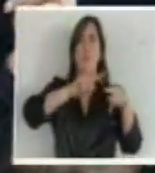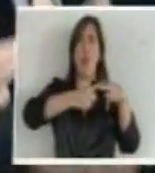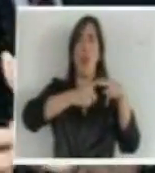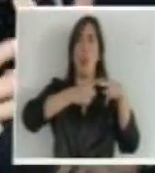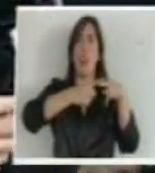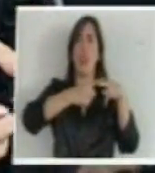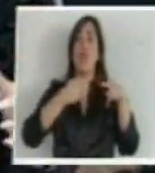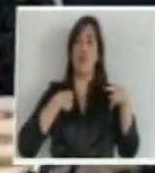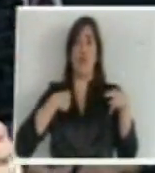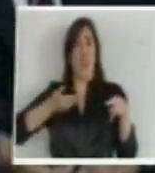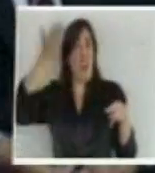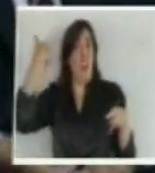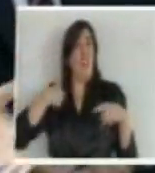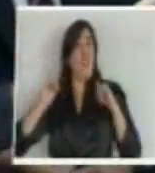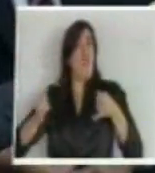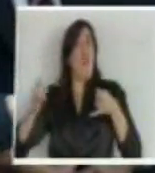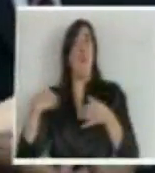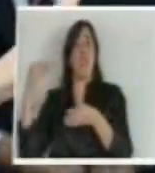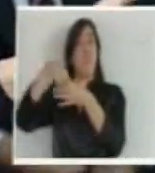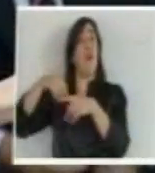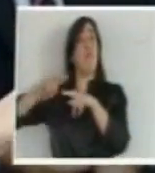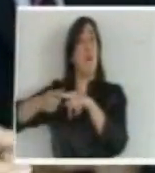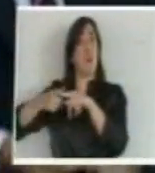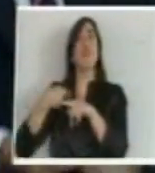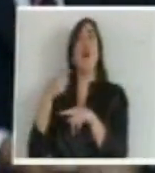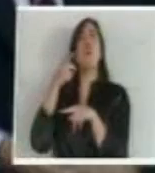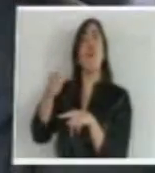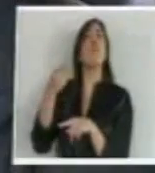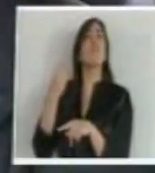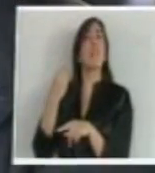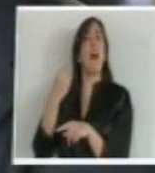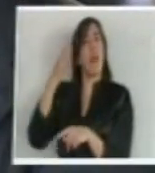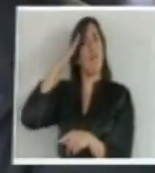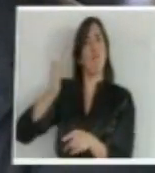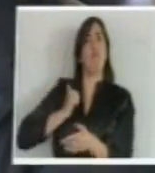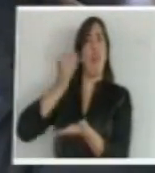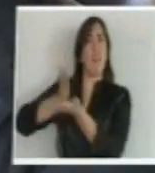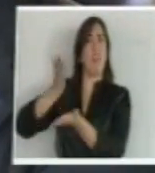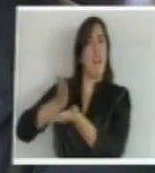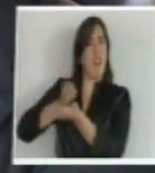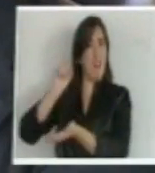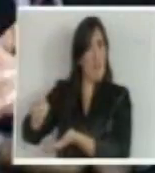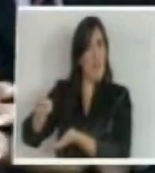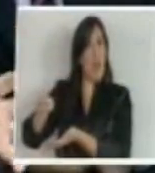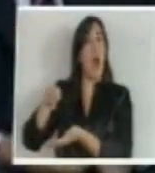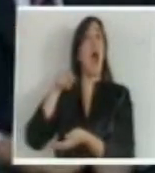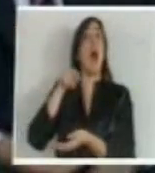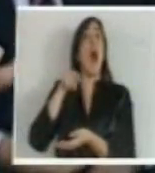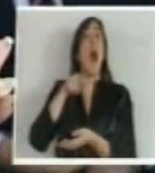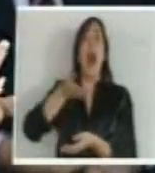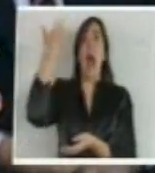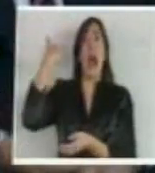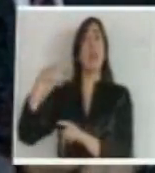me incorporé a la política en la lucha contra la dictadura. Otros jóvenes más tarde, allá por